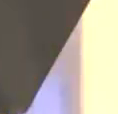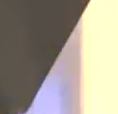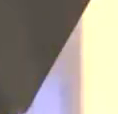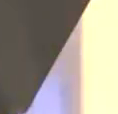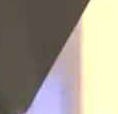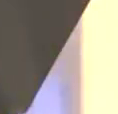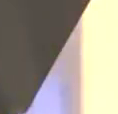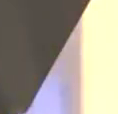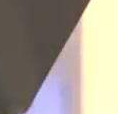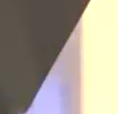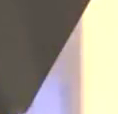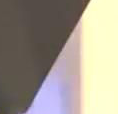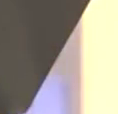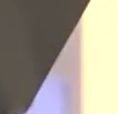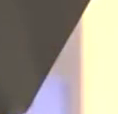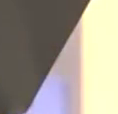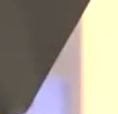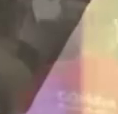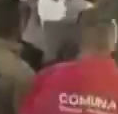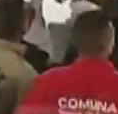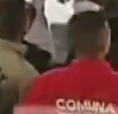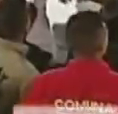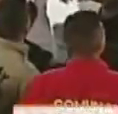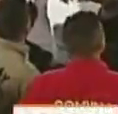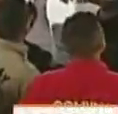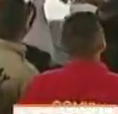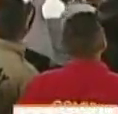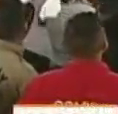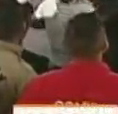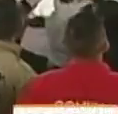De inmediato nos trasladamos al Palacio de Miraflores.